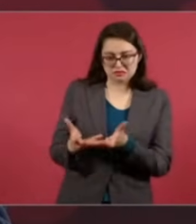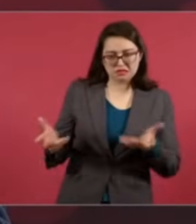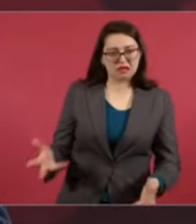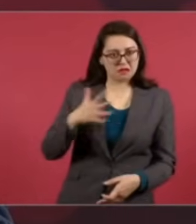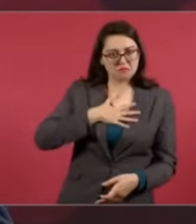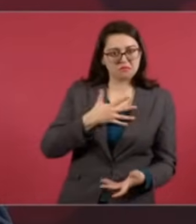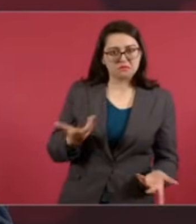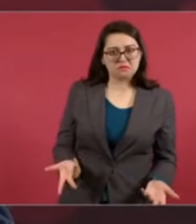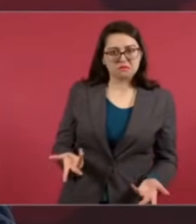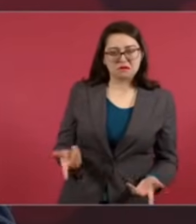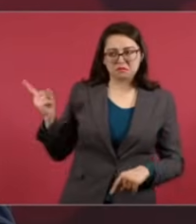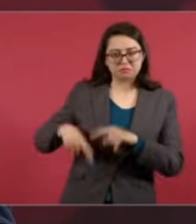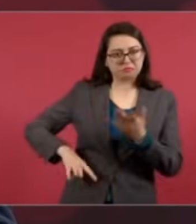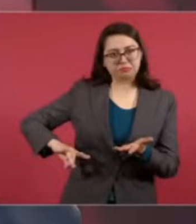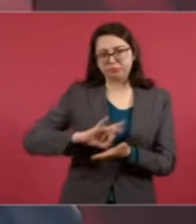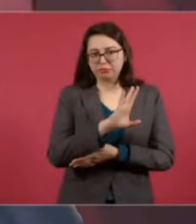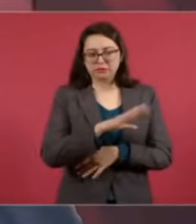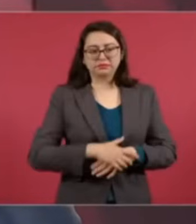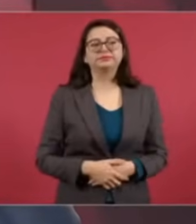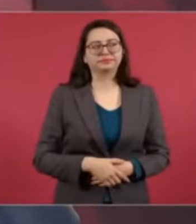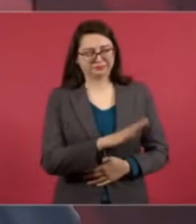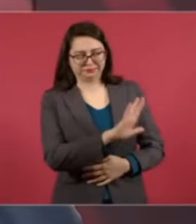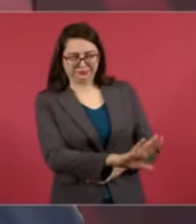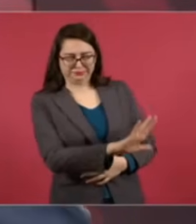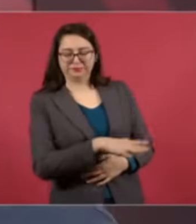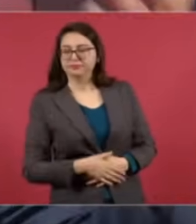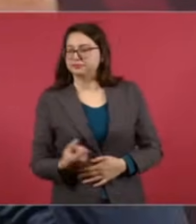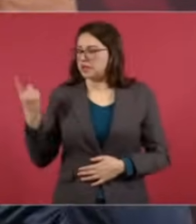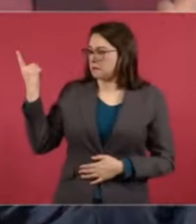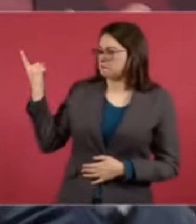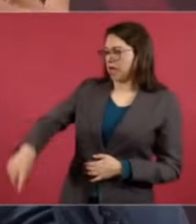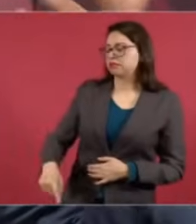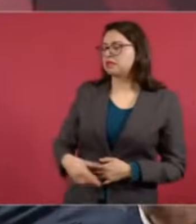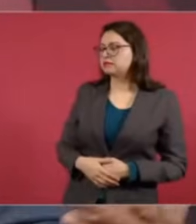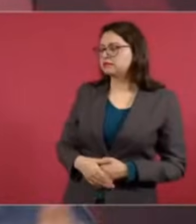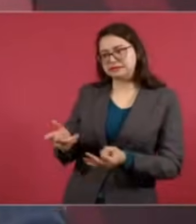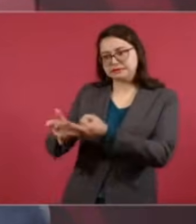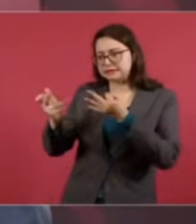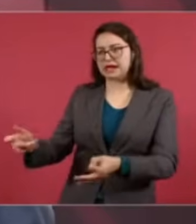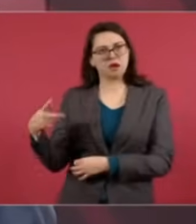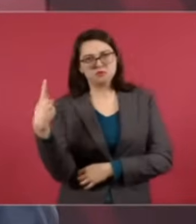a los de la compañía. Eso está documentado.